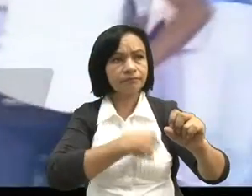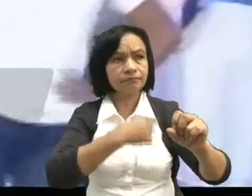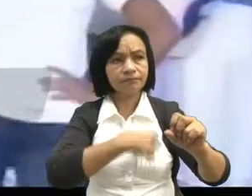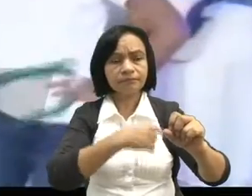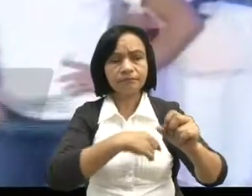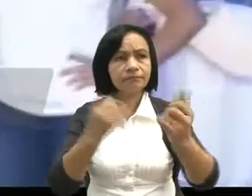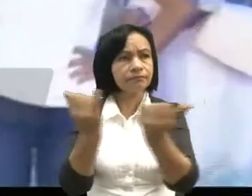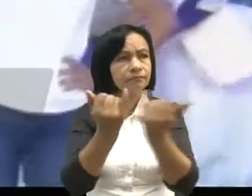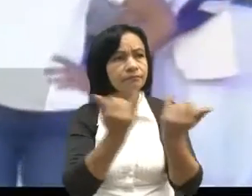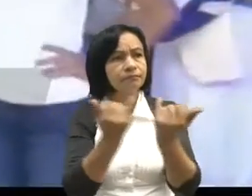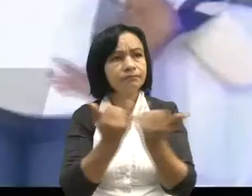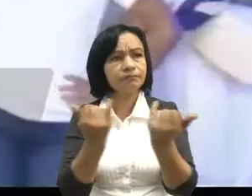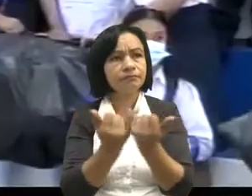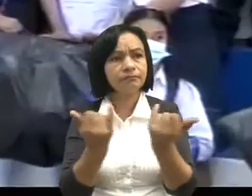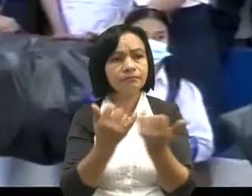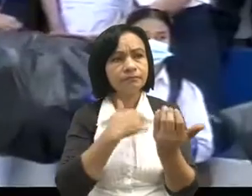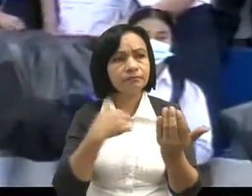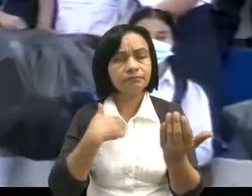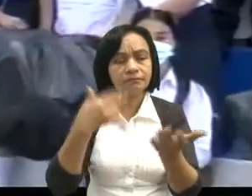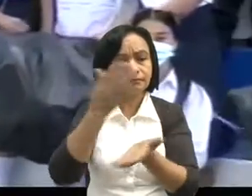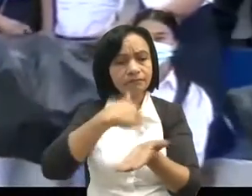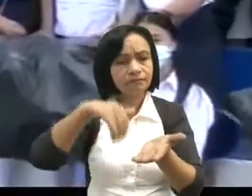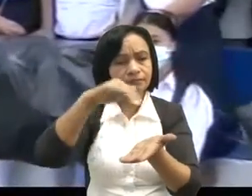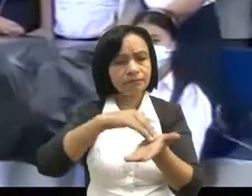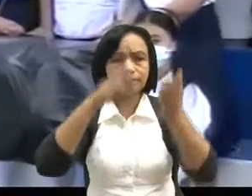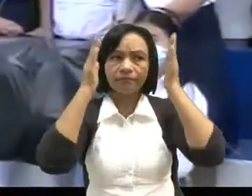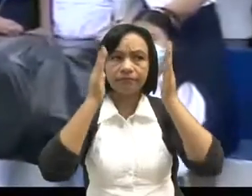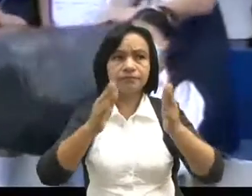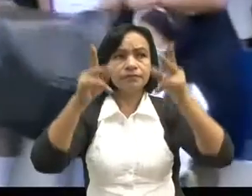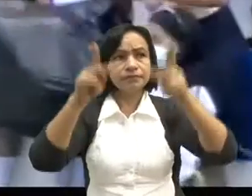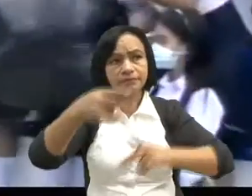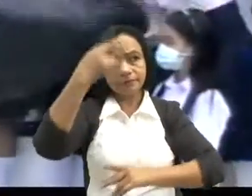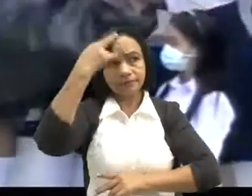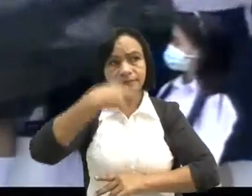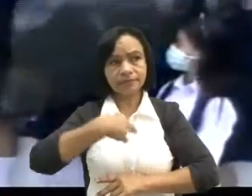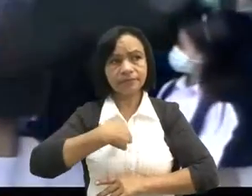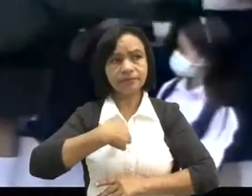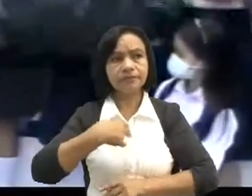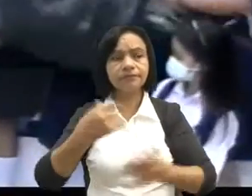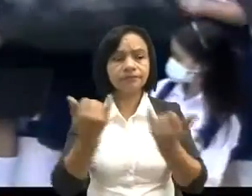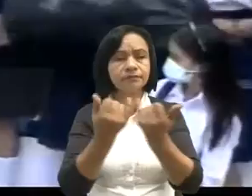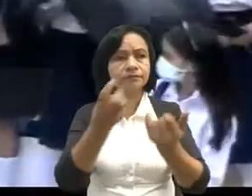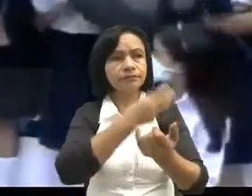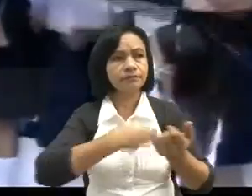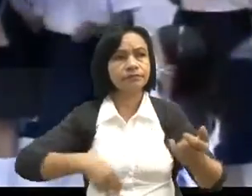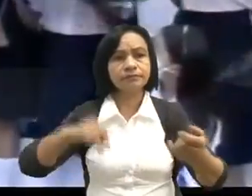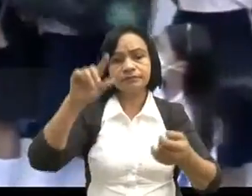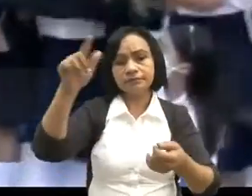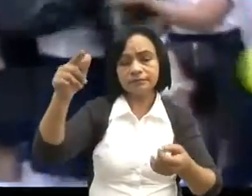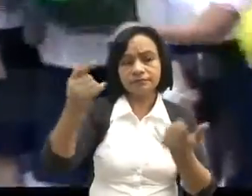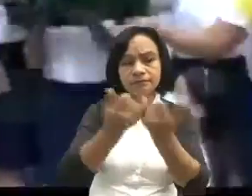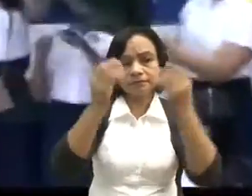iguales, ¿verdad? Y obviamente siempre se hace un acto central, ¿verdad? Claro. Donde están las autoridades del Ministerio de Educación, la autoridad de gobierno,